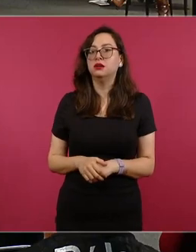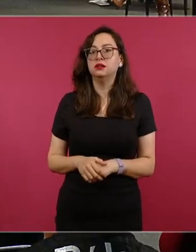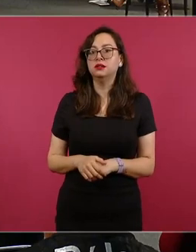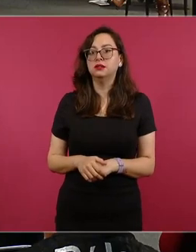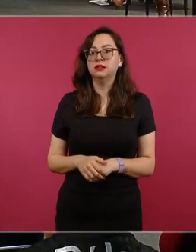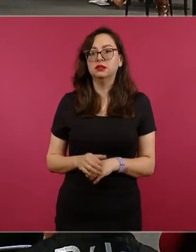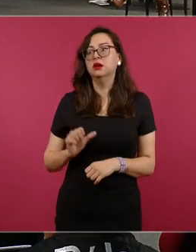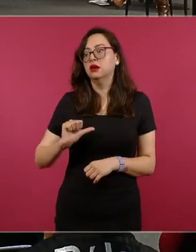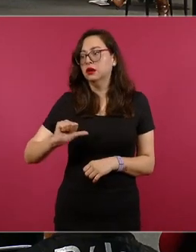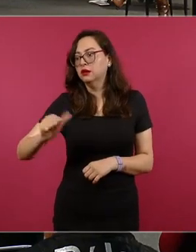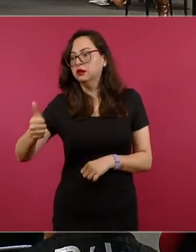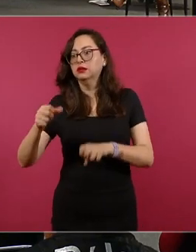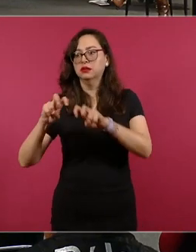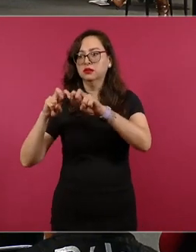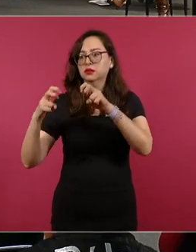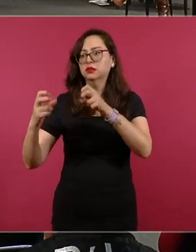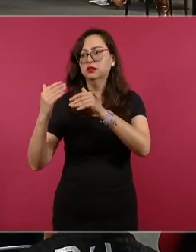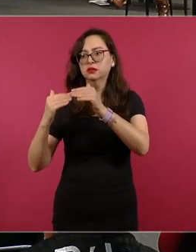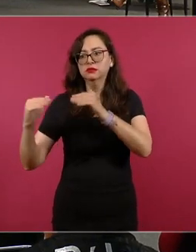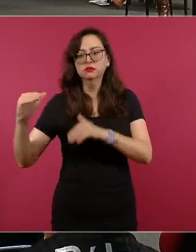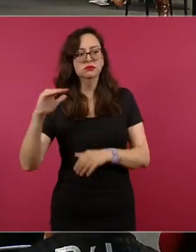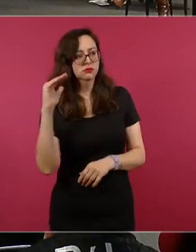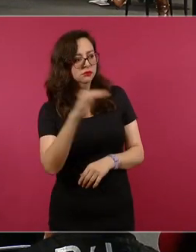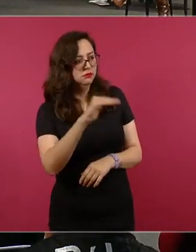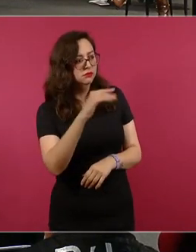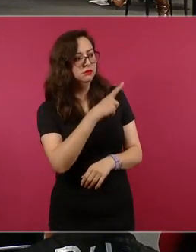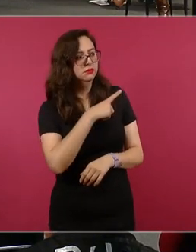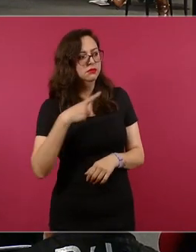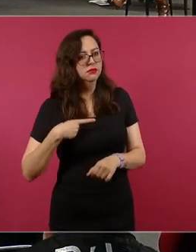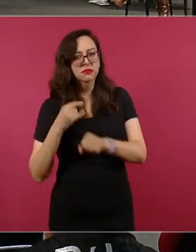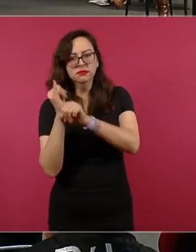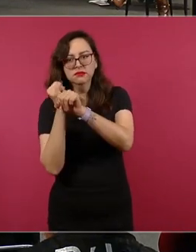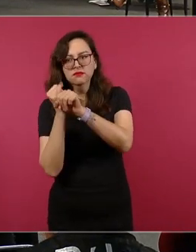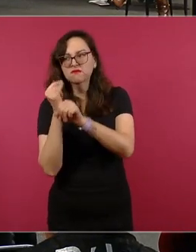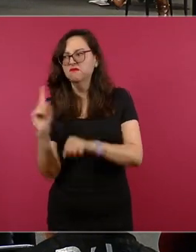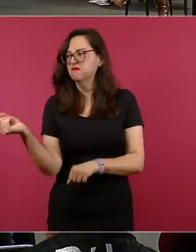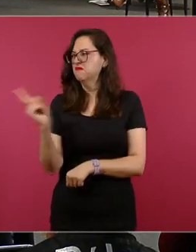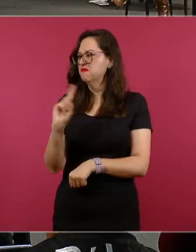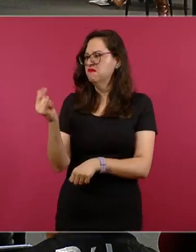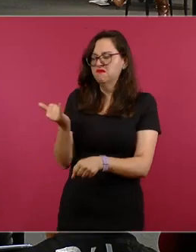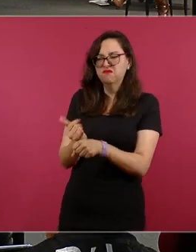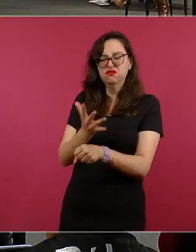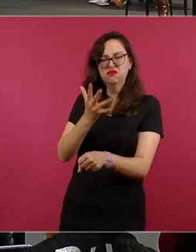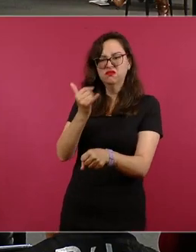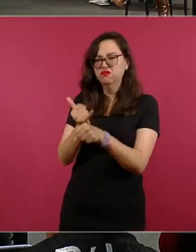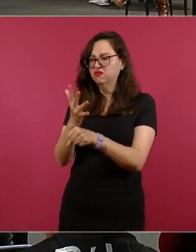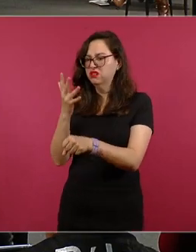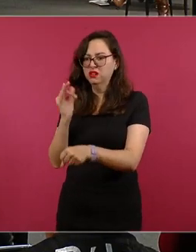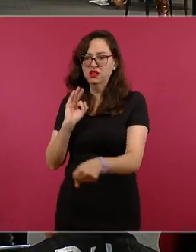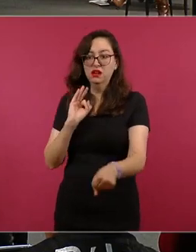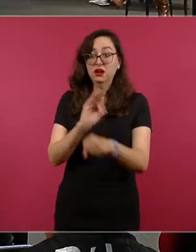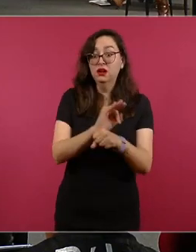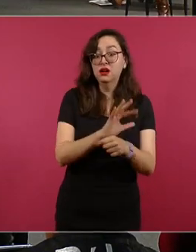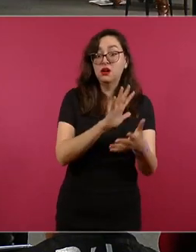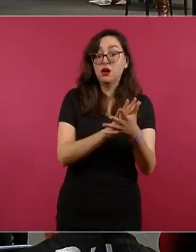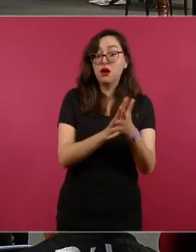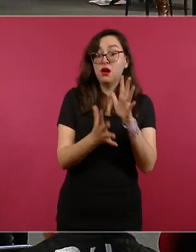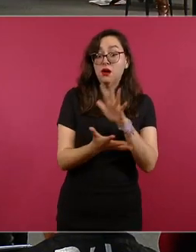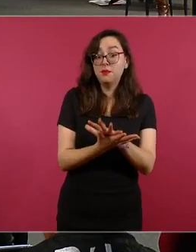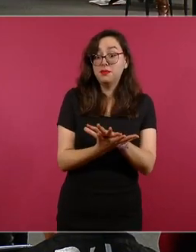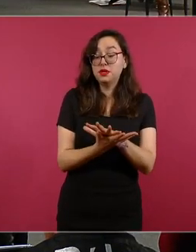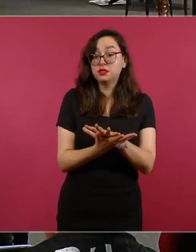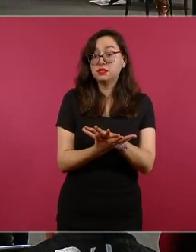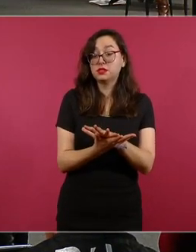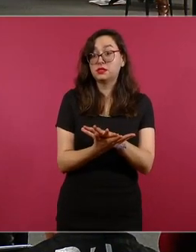él actuó ahí como protector de